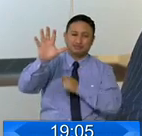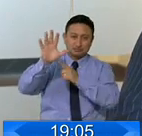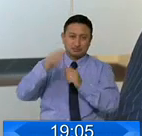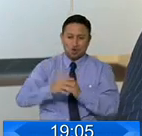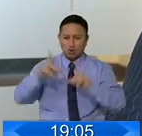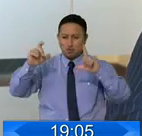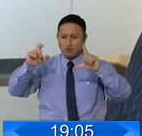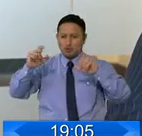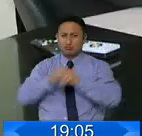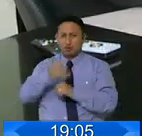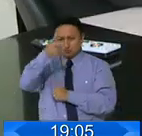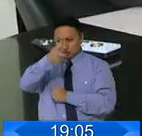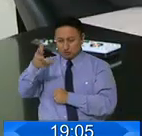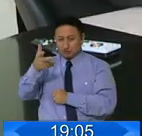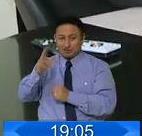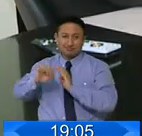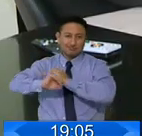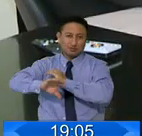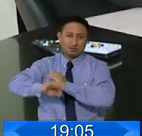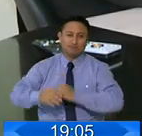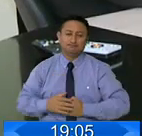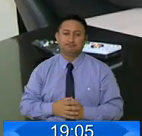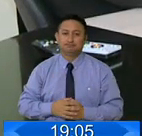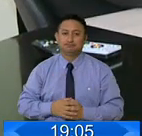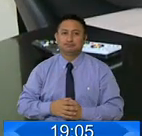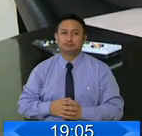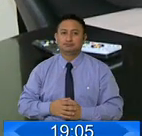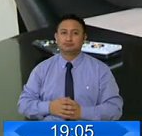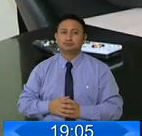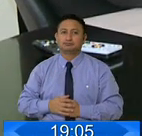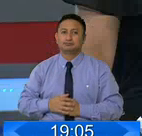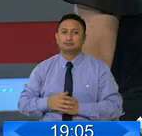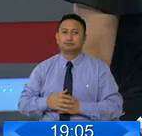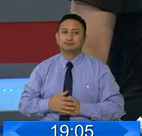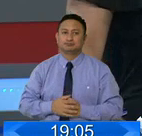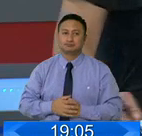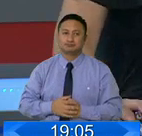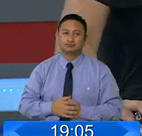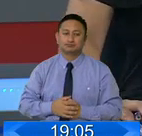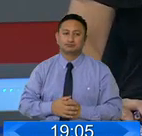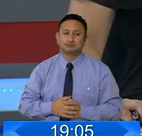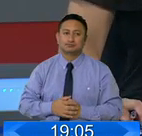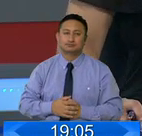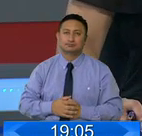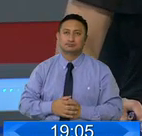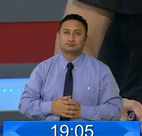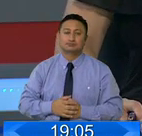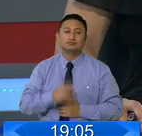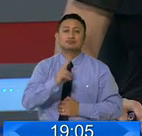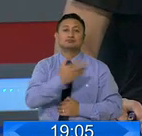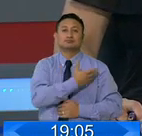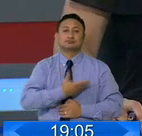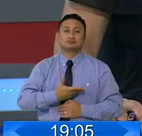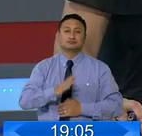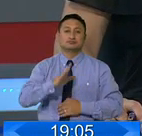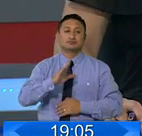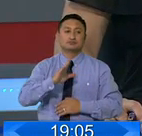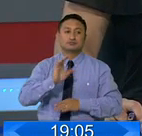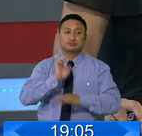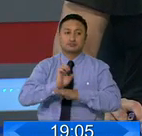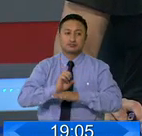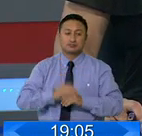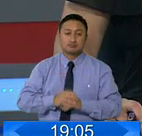esto, pues, hagan propaganda. Informó Héctor Romero. La vicepresidenta de la República, María Alejandra